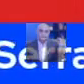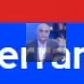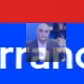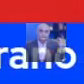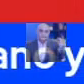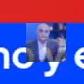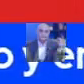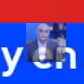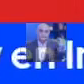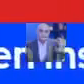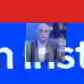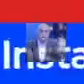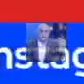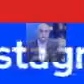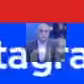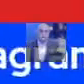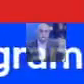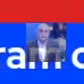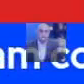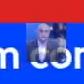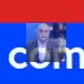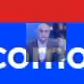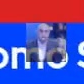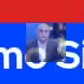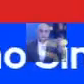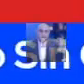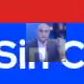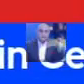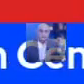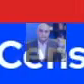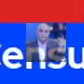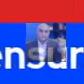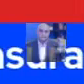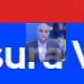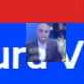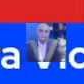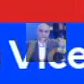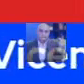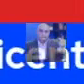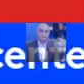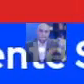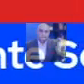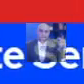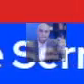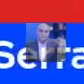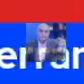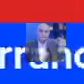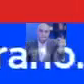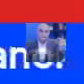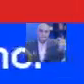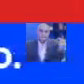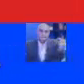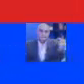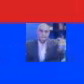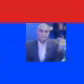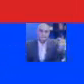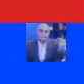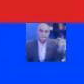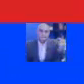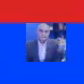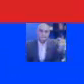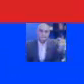Y yo sí creo que estamos asistiendo al surgimiento de una